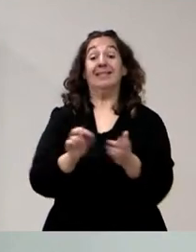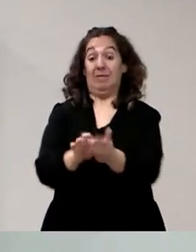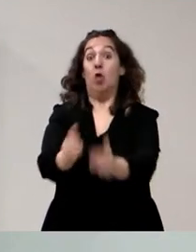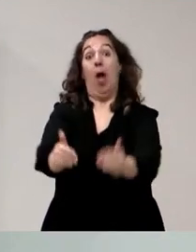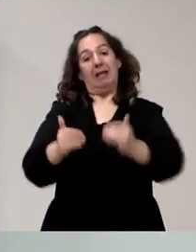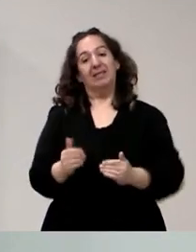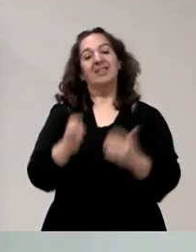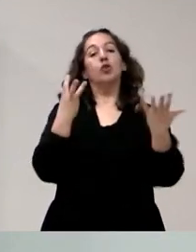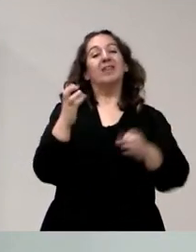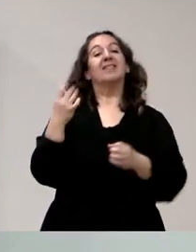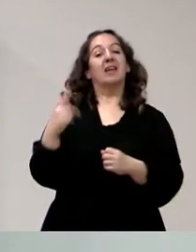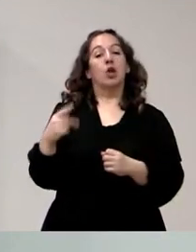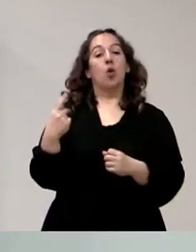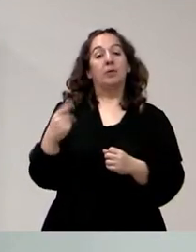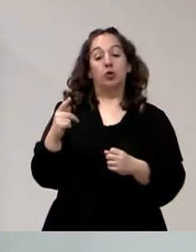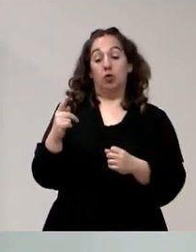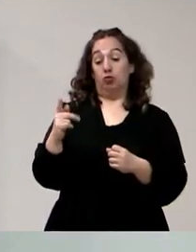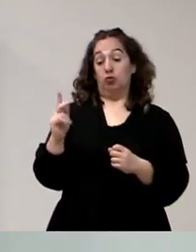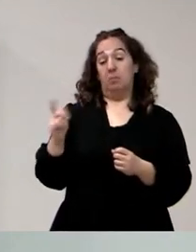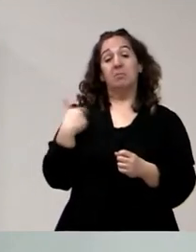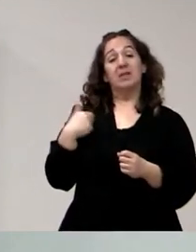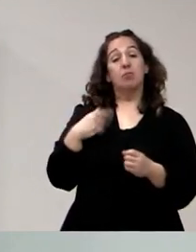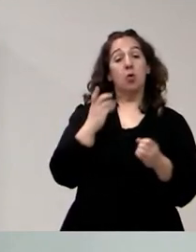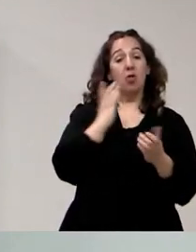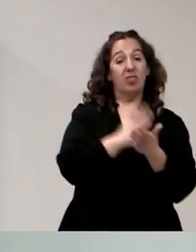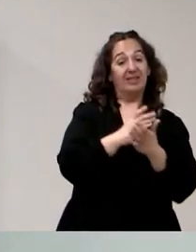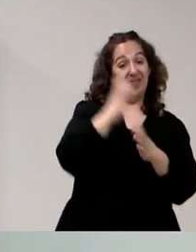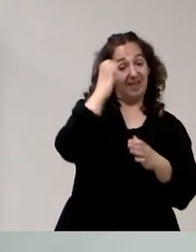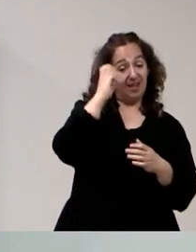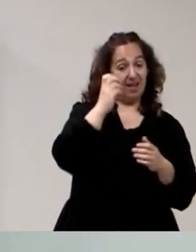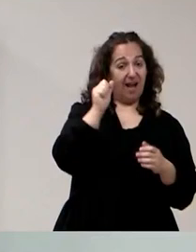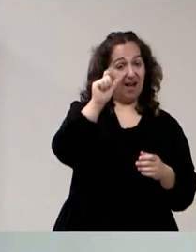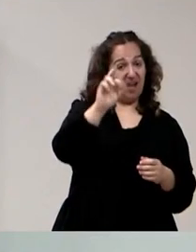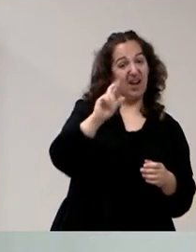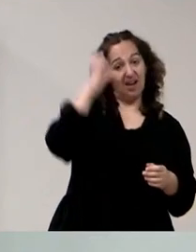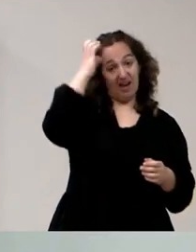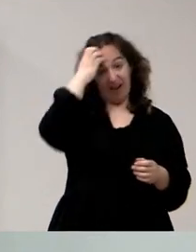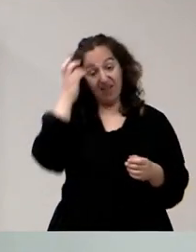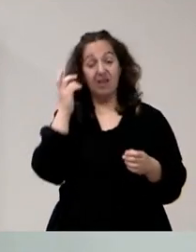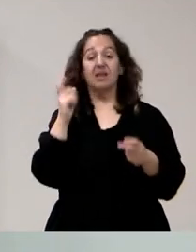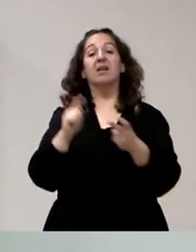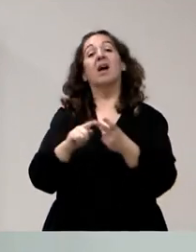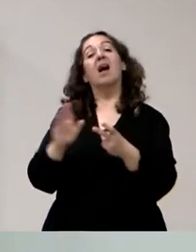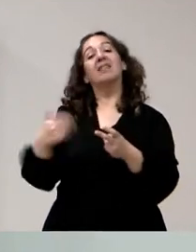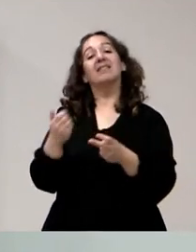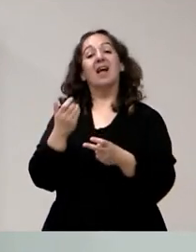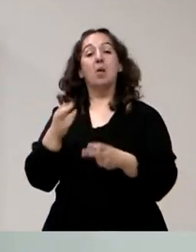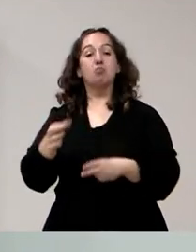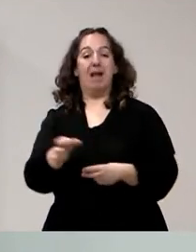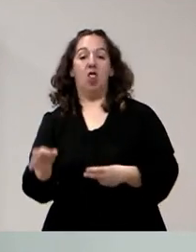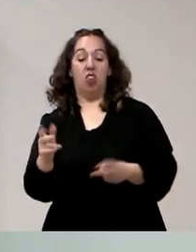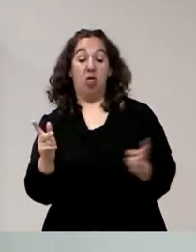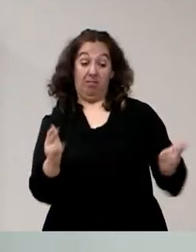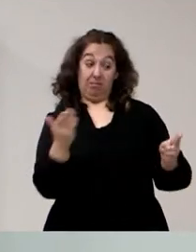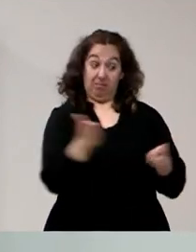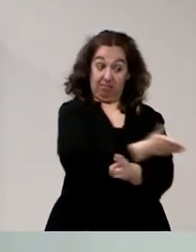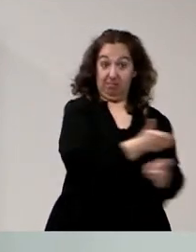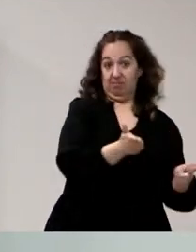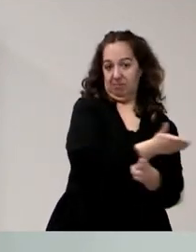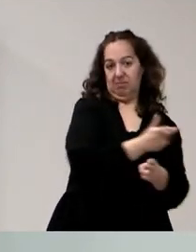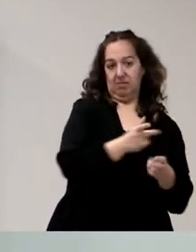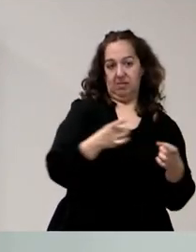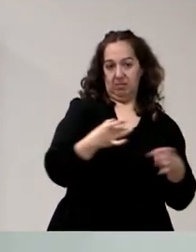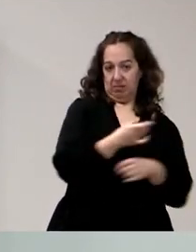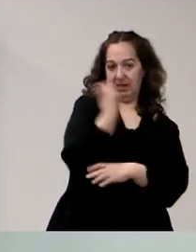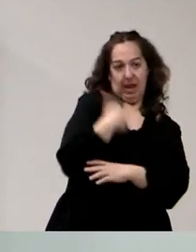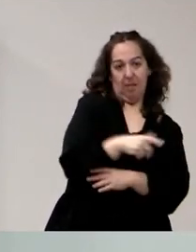de los 80 km comprendidos entre alar del rey y Palencia ya en ejecución y para ello veníamos